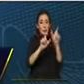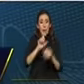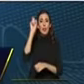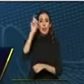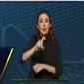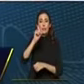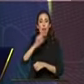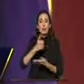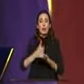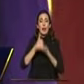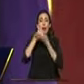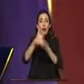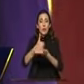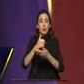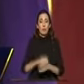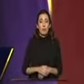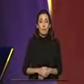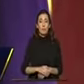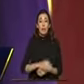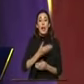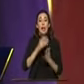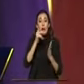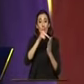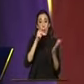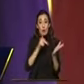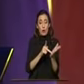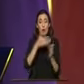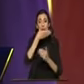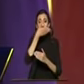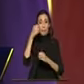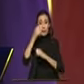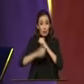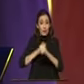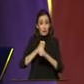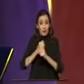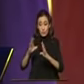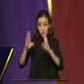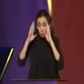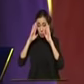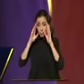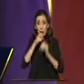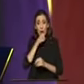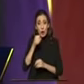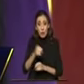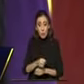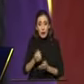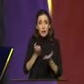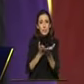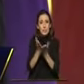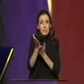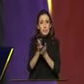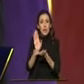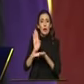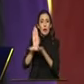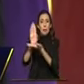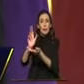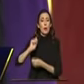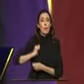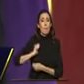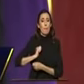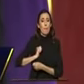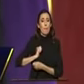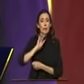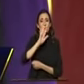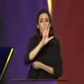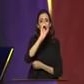ayuda. Y que la misión, mis mejores años, la de los viejecitos, entrega servicios y pensiones ya a